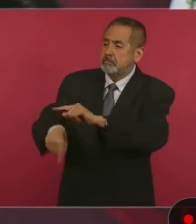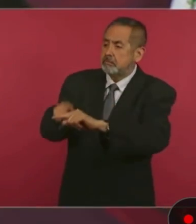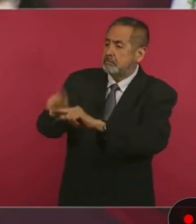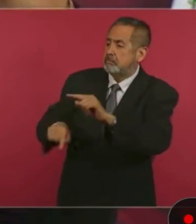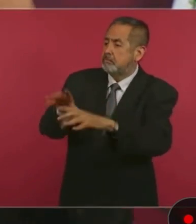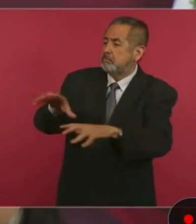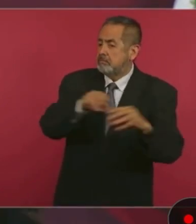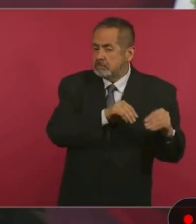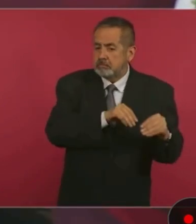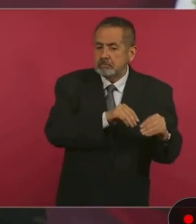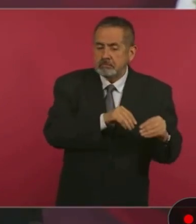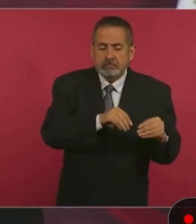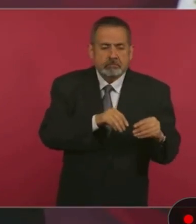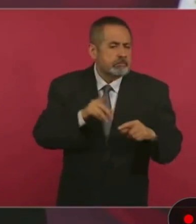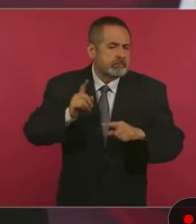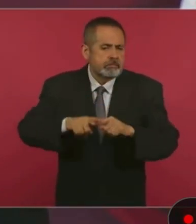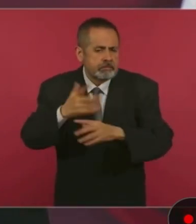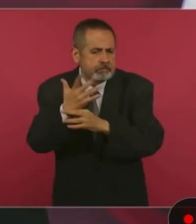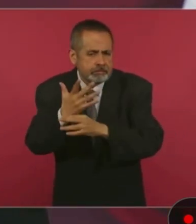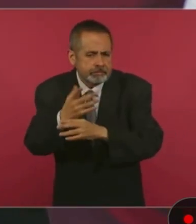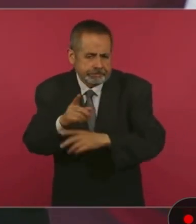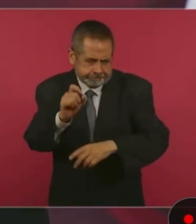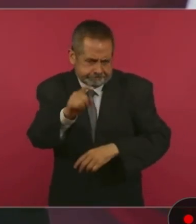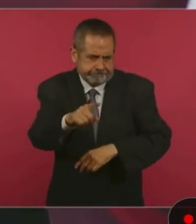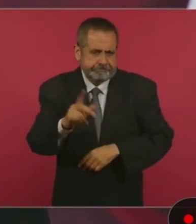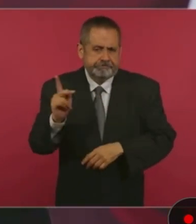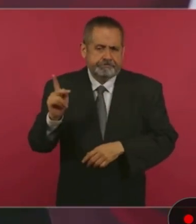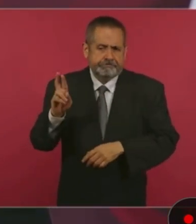Pero fue PRI, PAN.